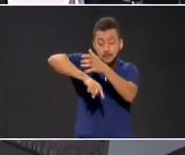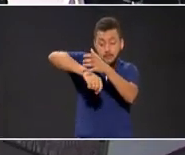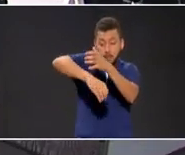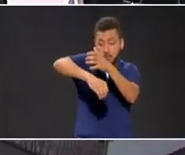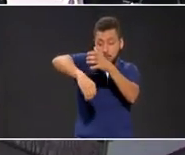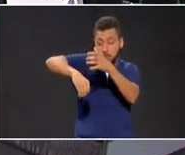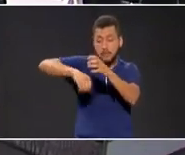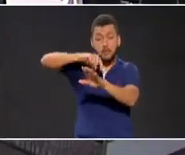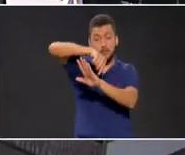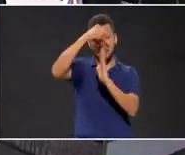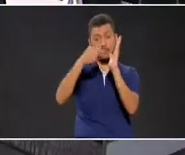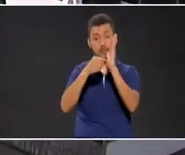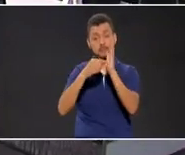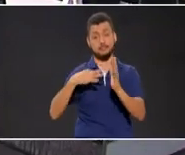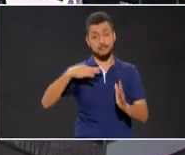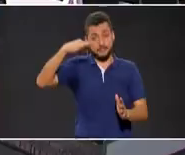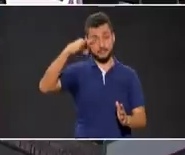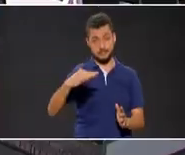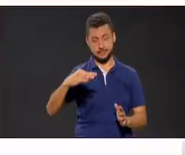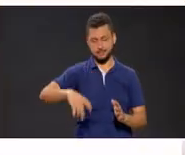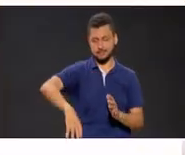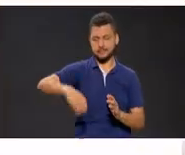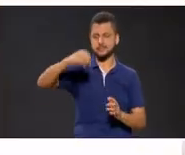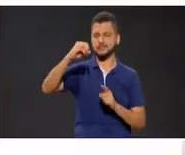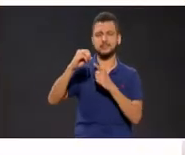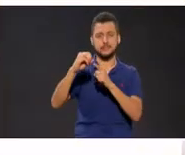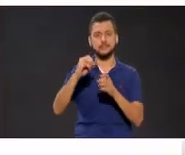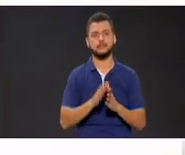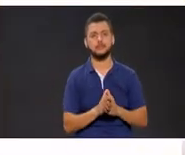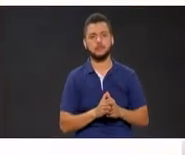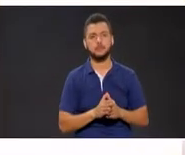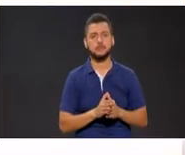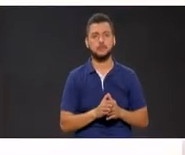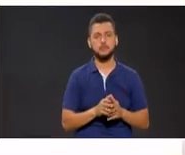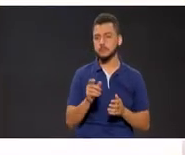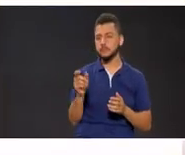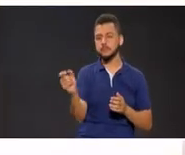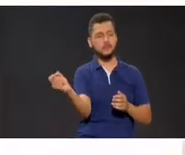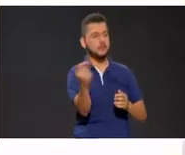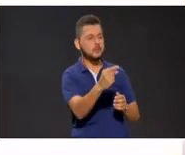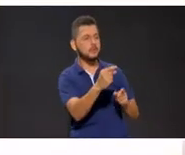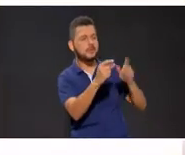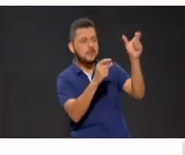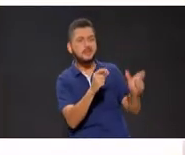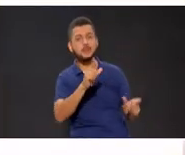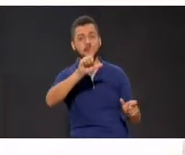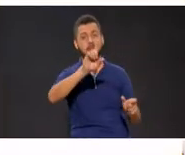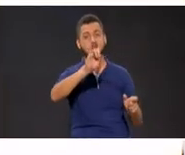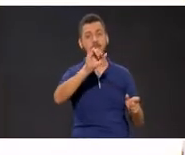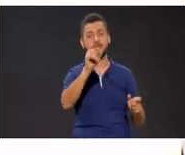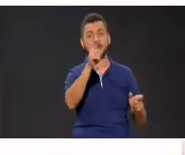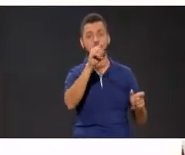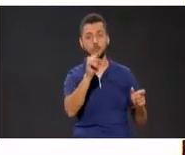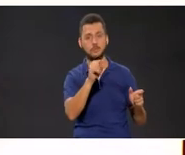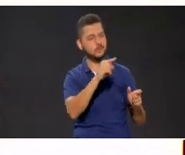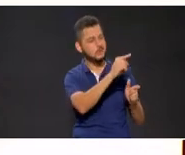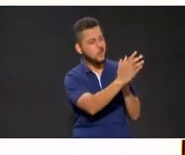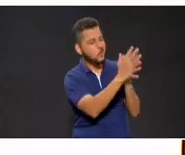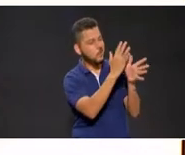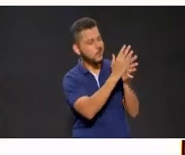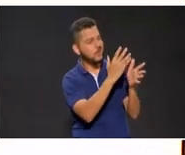30 segundos bueno yo tengo una pregunta para luis guillermo relacionado con otros de los temas que le hemos escuchado en algunos de los